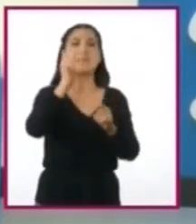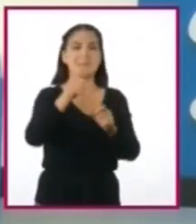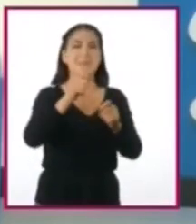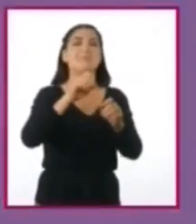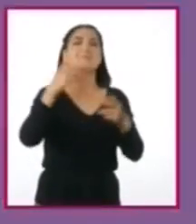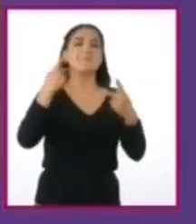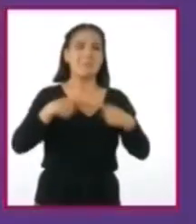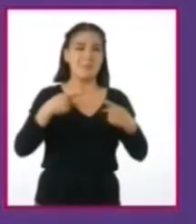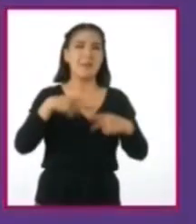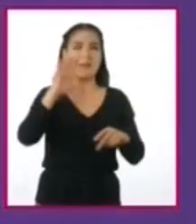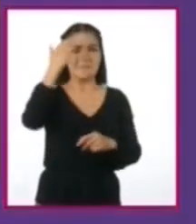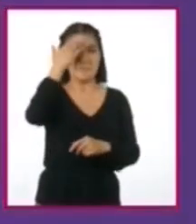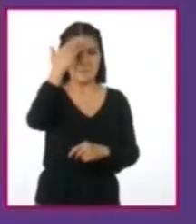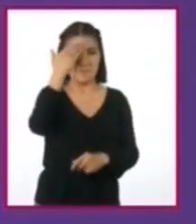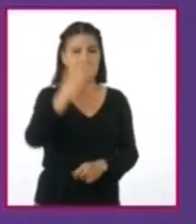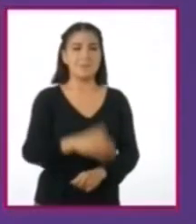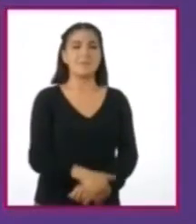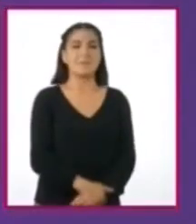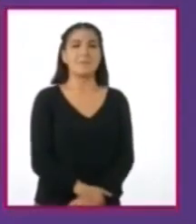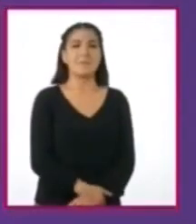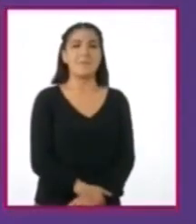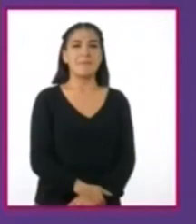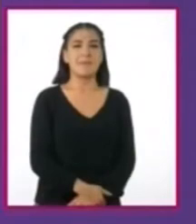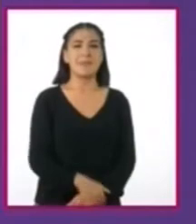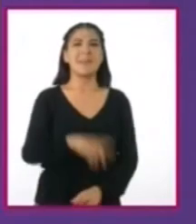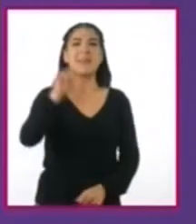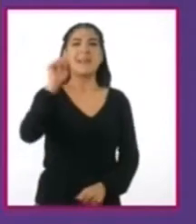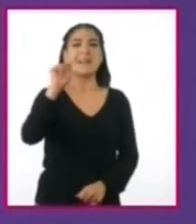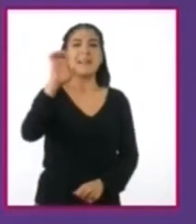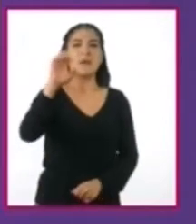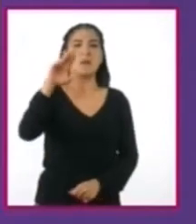conocido. El teorema de Napoleón.